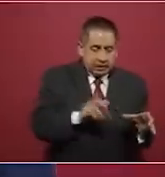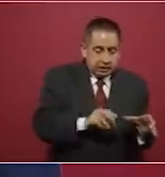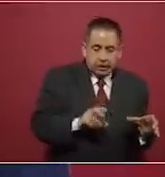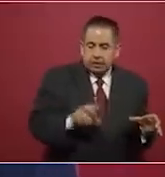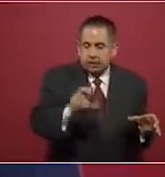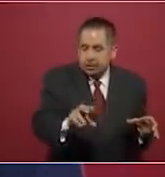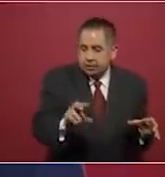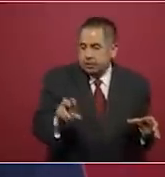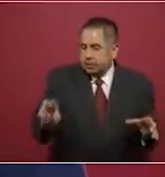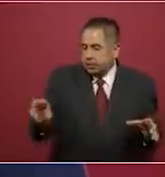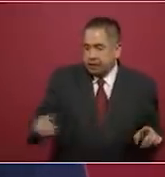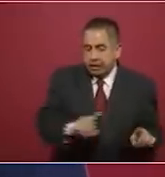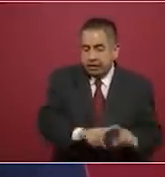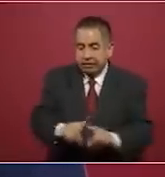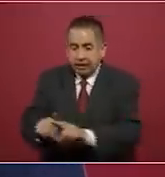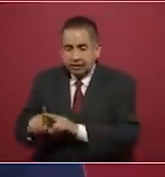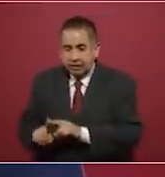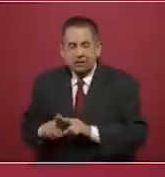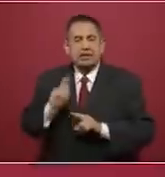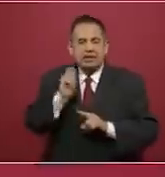relación nosotros